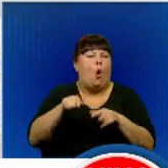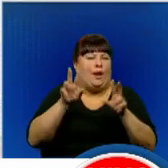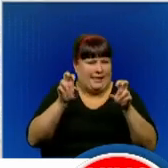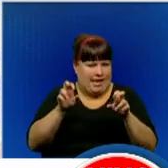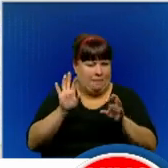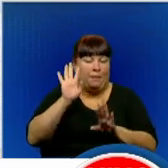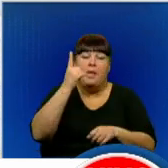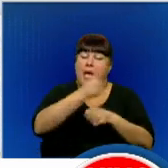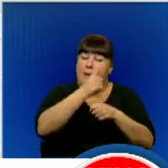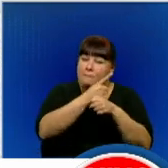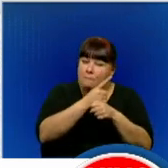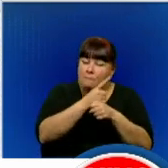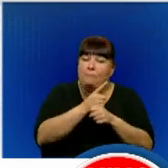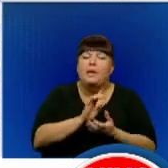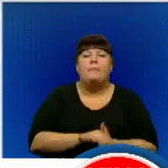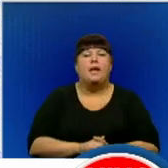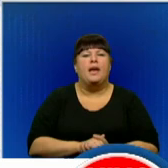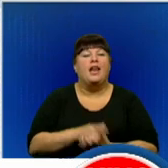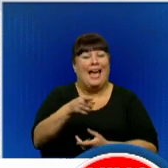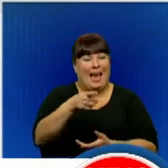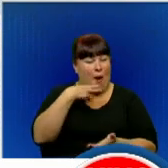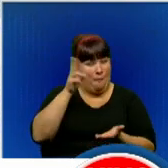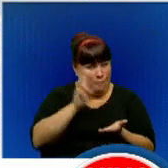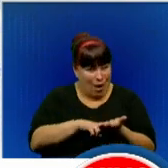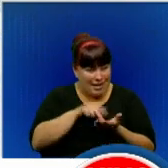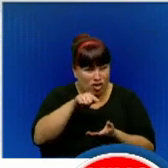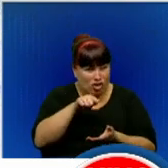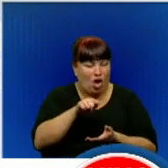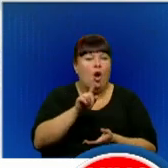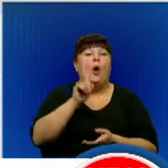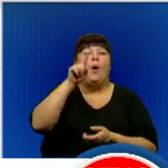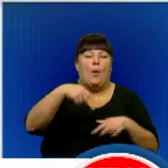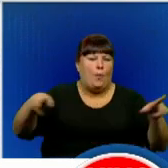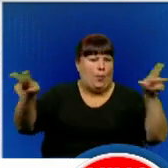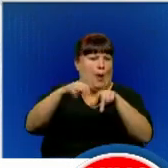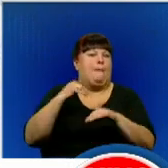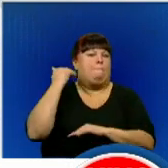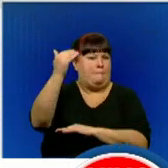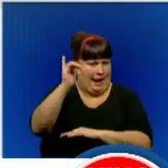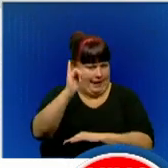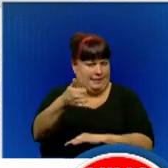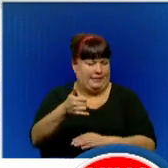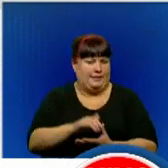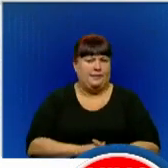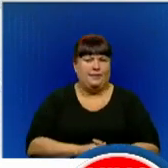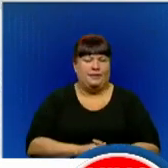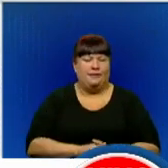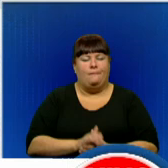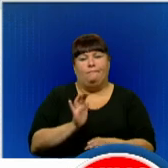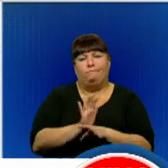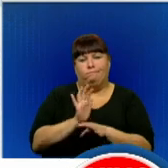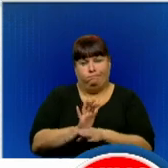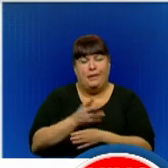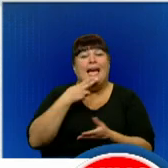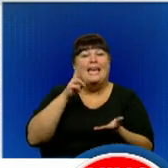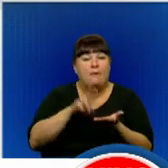primero este impuesto con este impuesto se va a recaudar más o sea que es